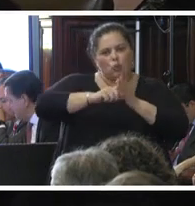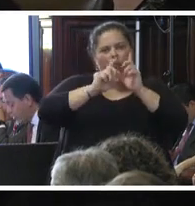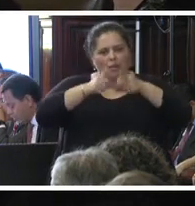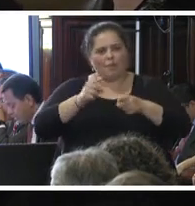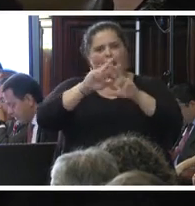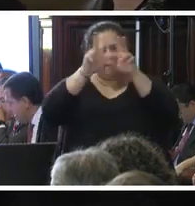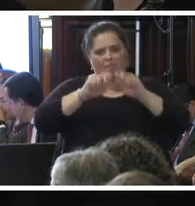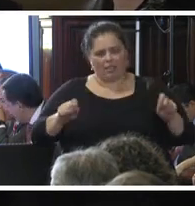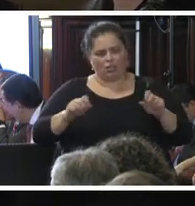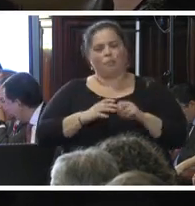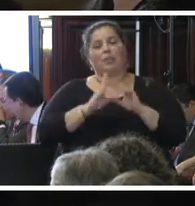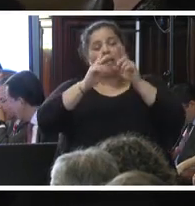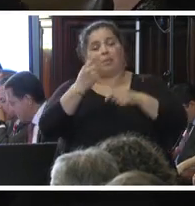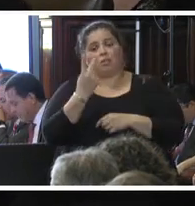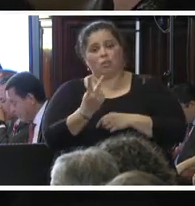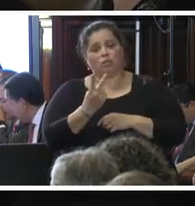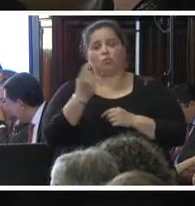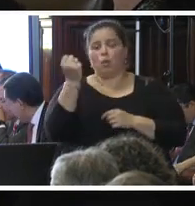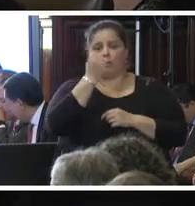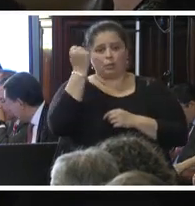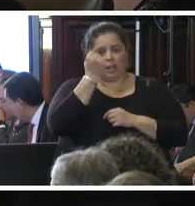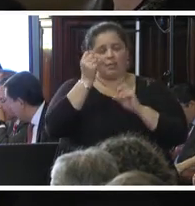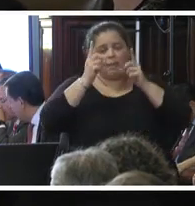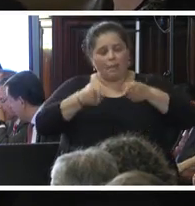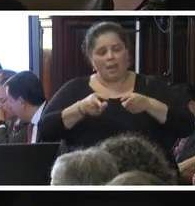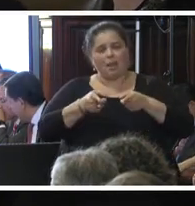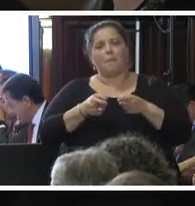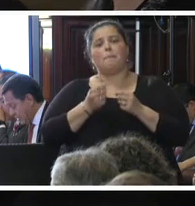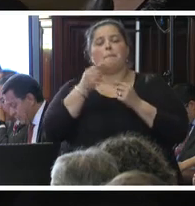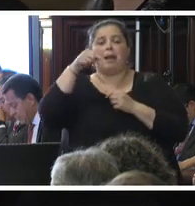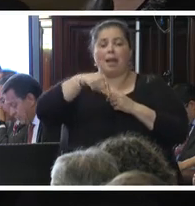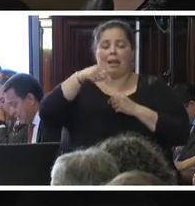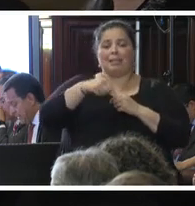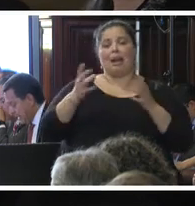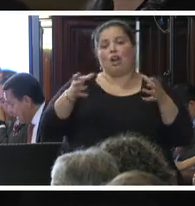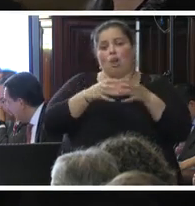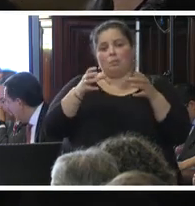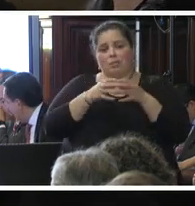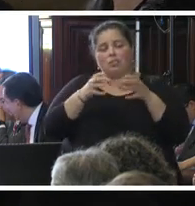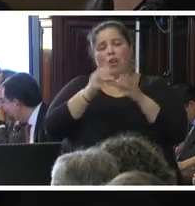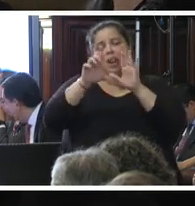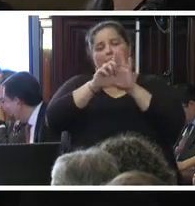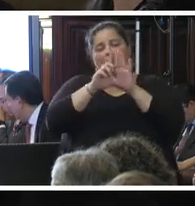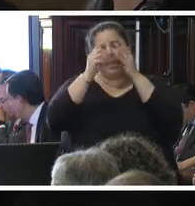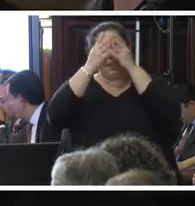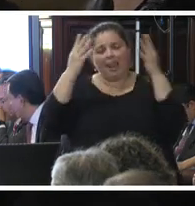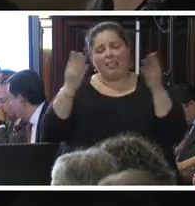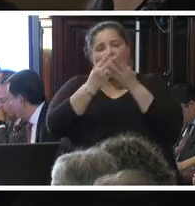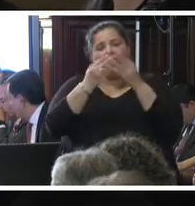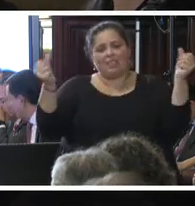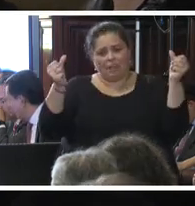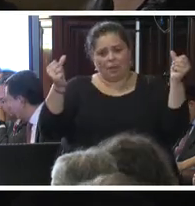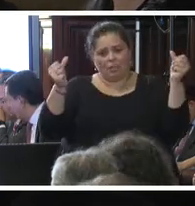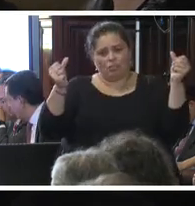federativa. Y dos, muy importante también para esta comisión, la Ley General de Desaparición, en